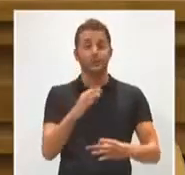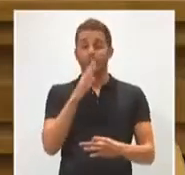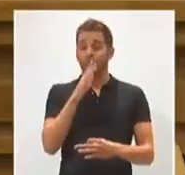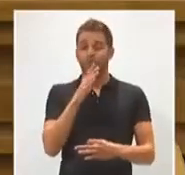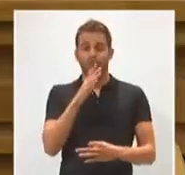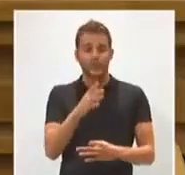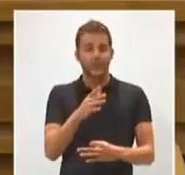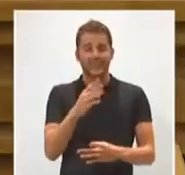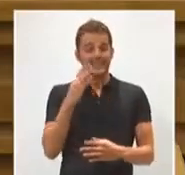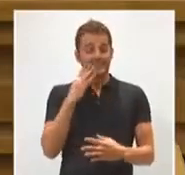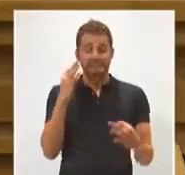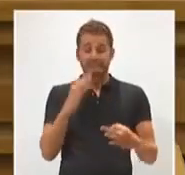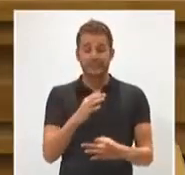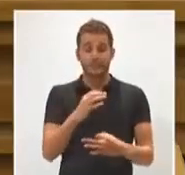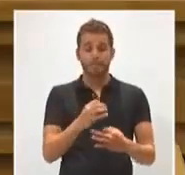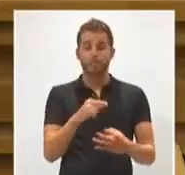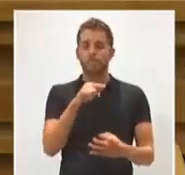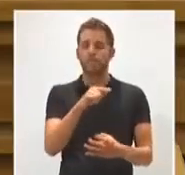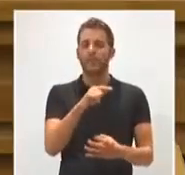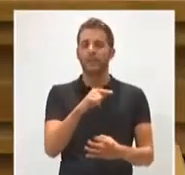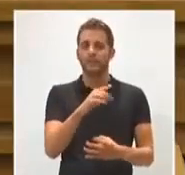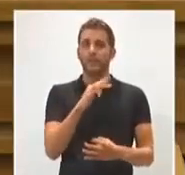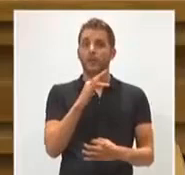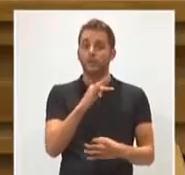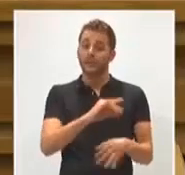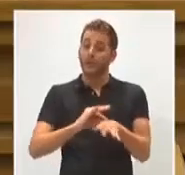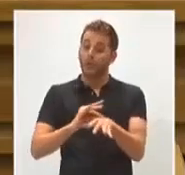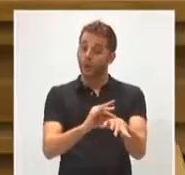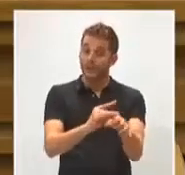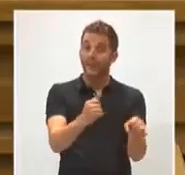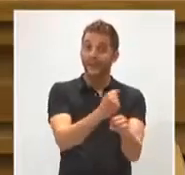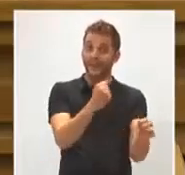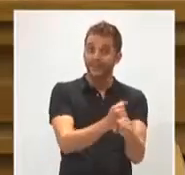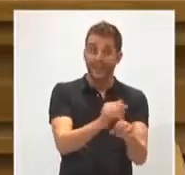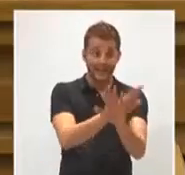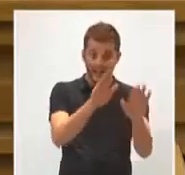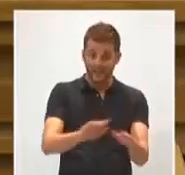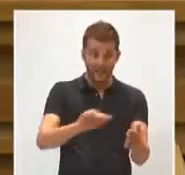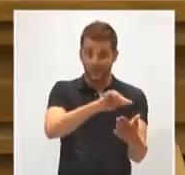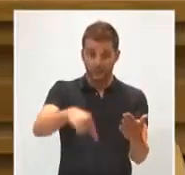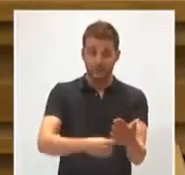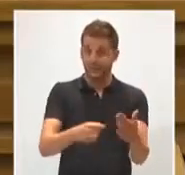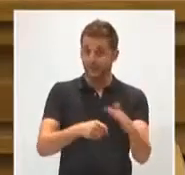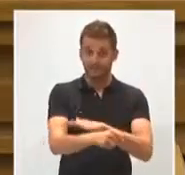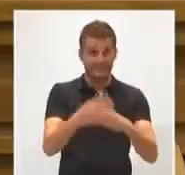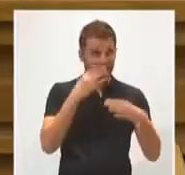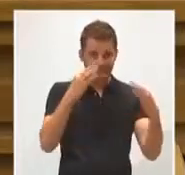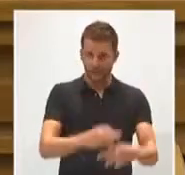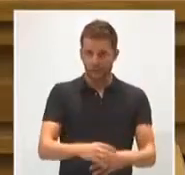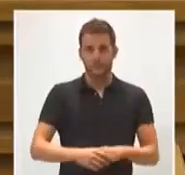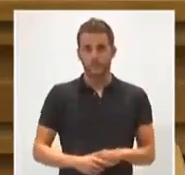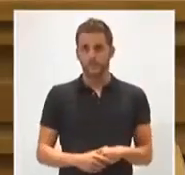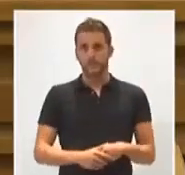quién sale bien organizado aquí en su orientación laboral termina contratado fijo a morir lo termina con trabajo seguro